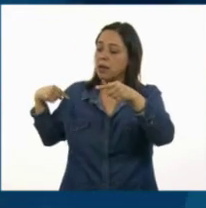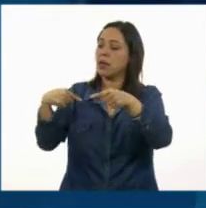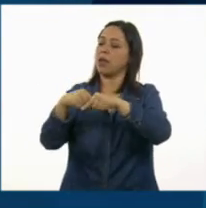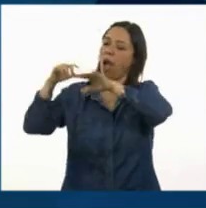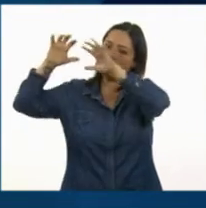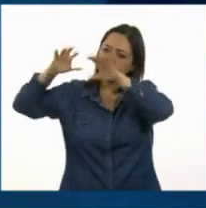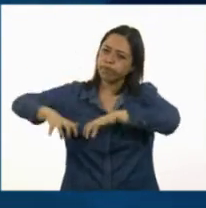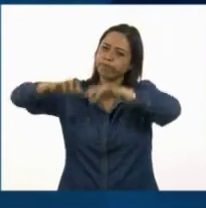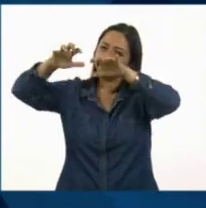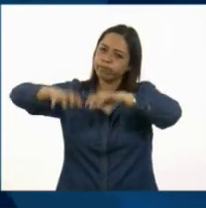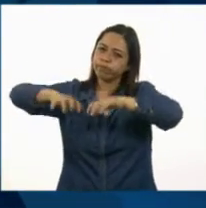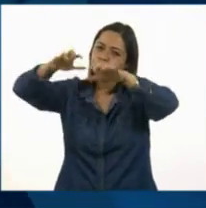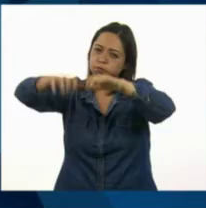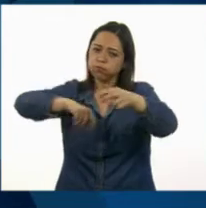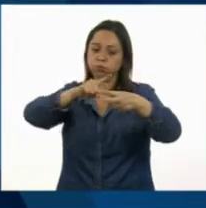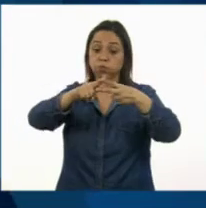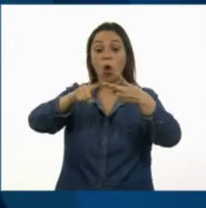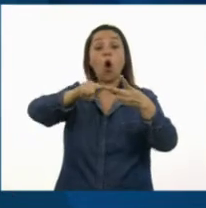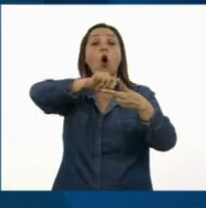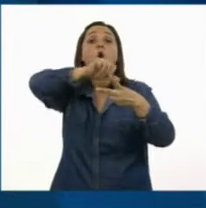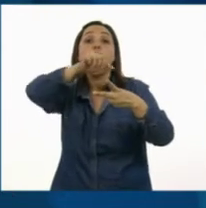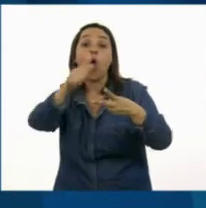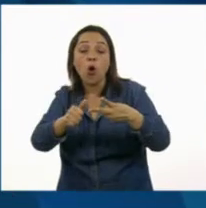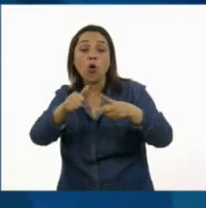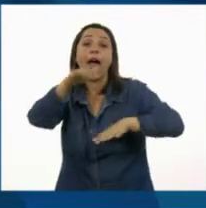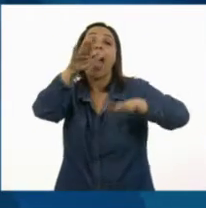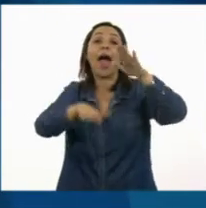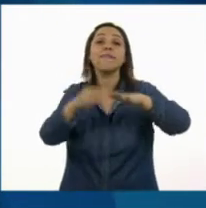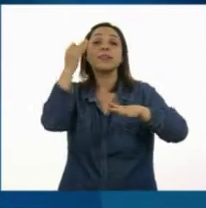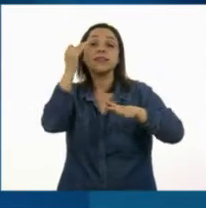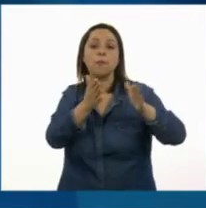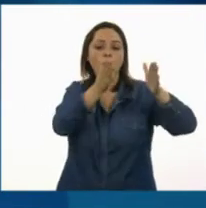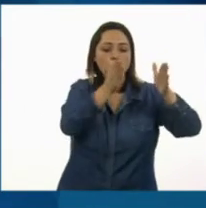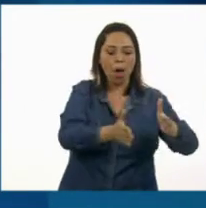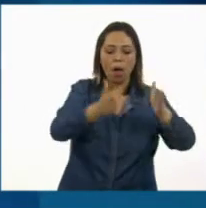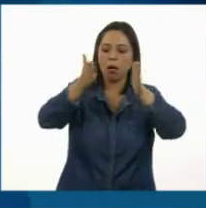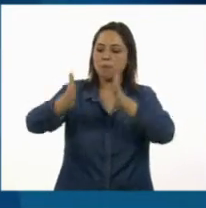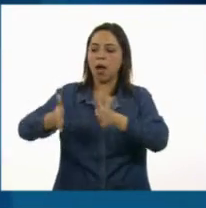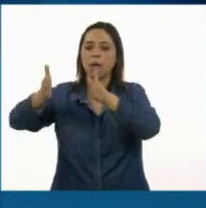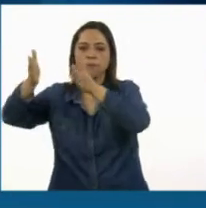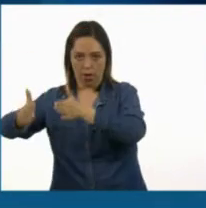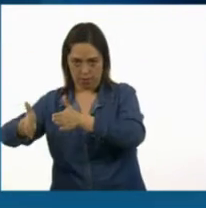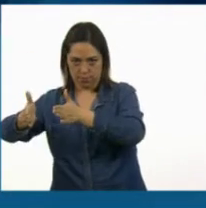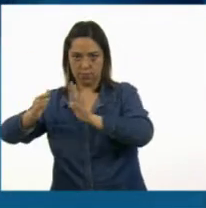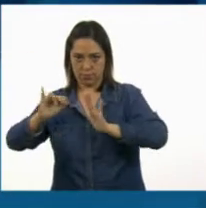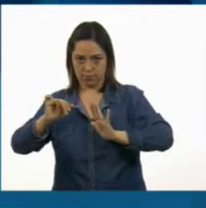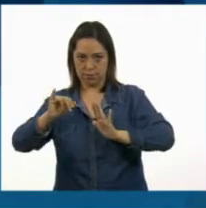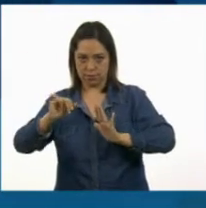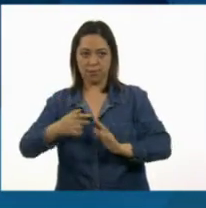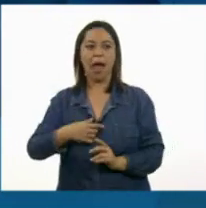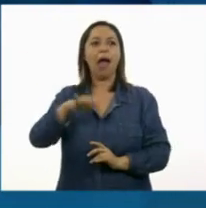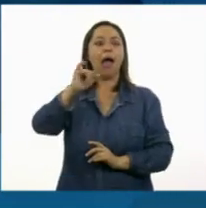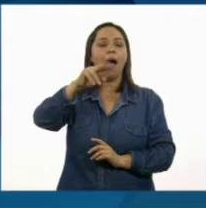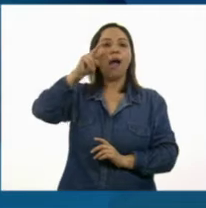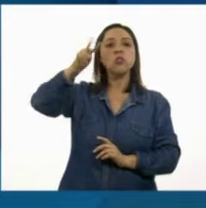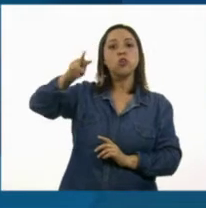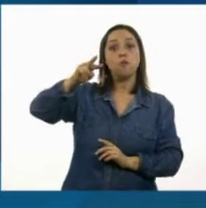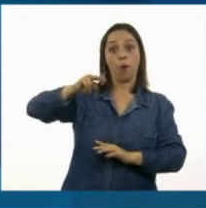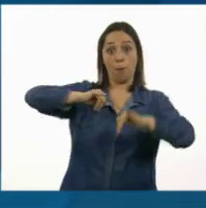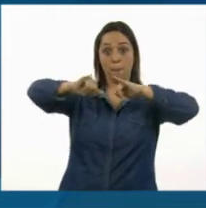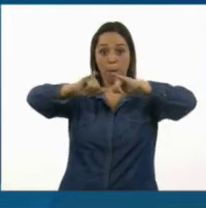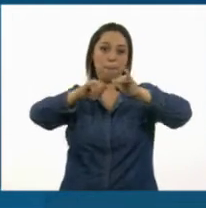en el otro donde existen lluvias estacionales. Ah, maestro, en ese mapa yo puedo ver que